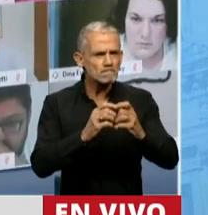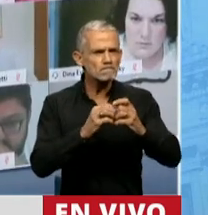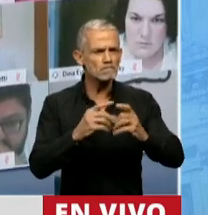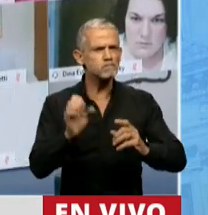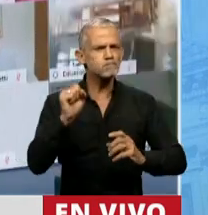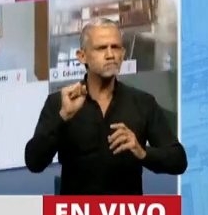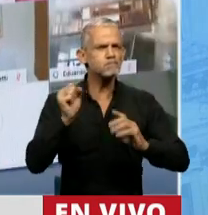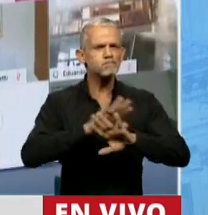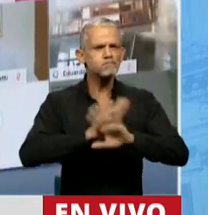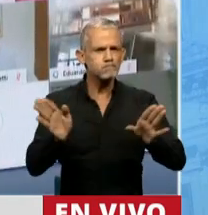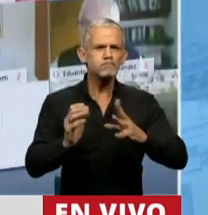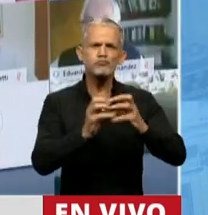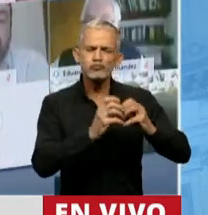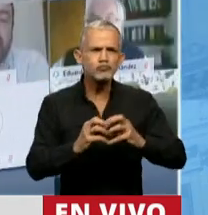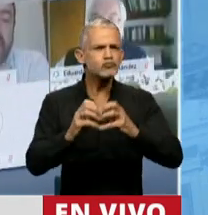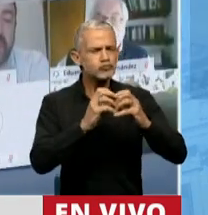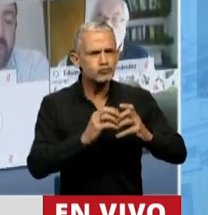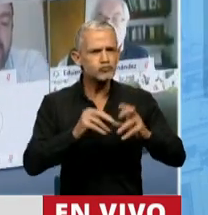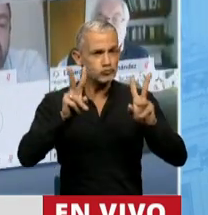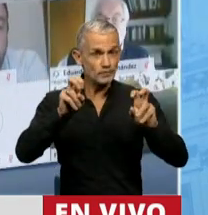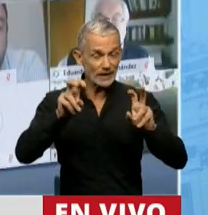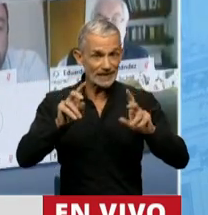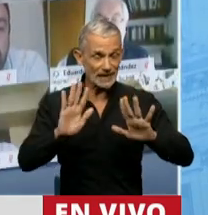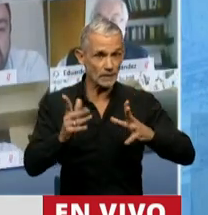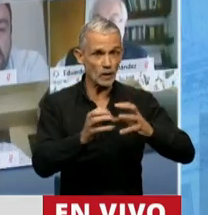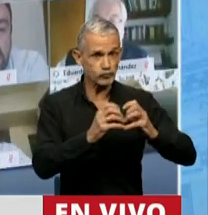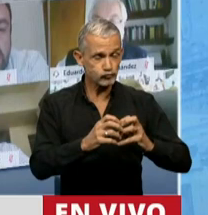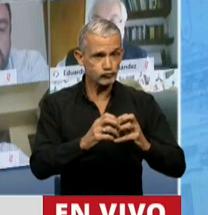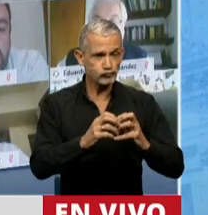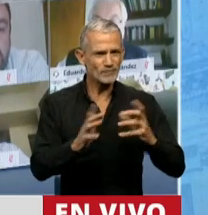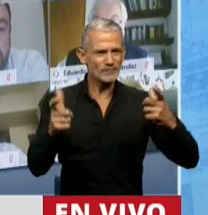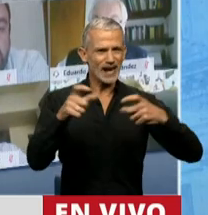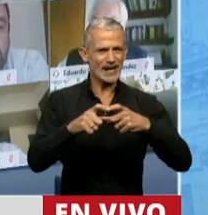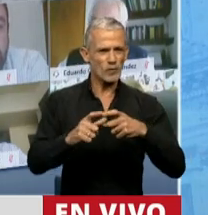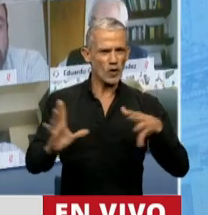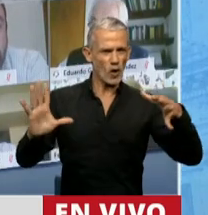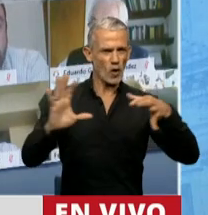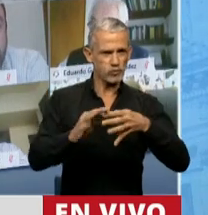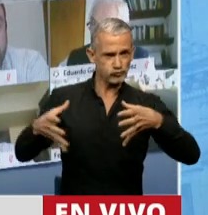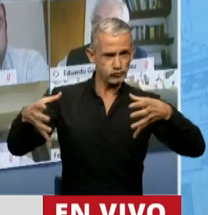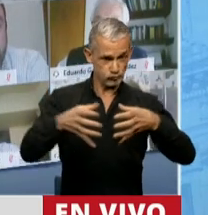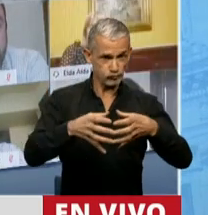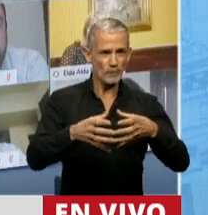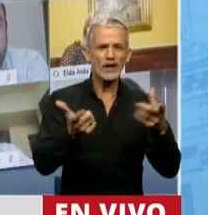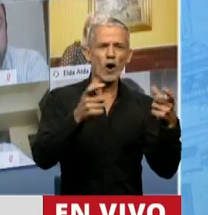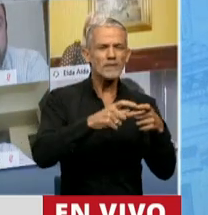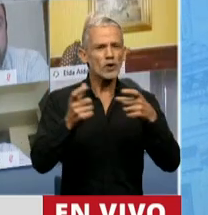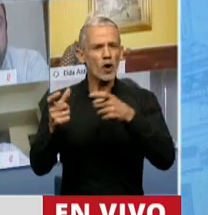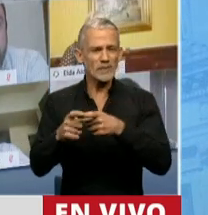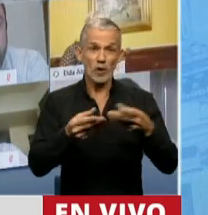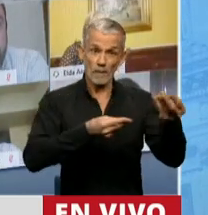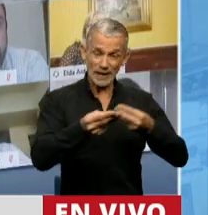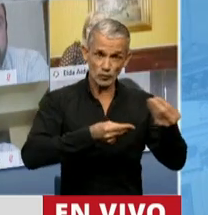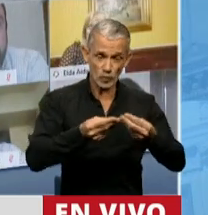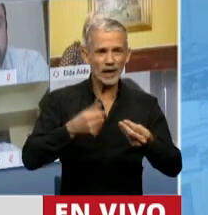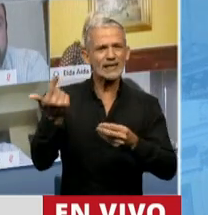debatido intensamente el tema en una reunión conjunta de las comisiones de